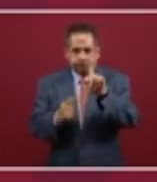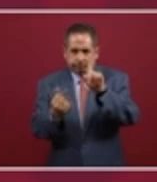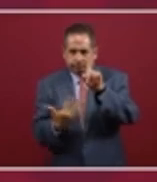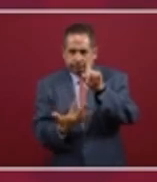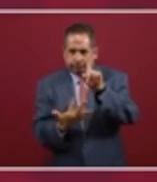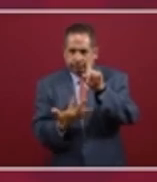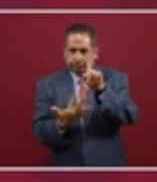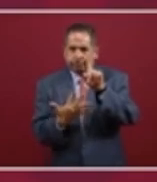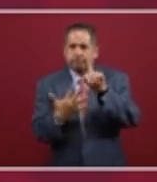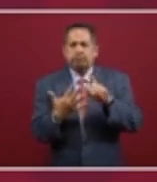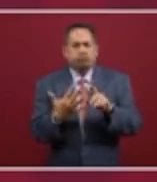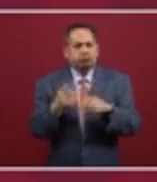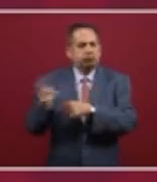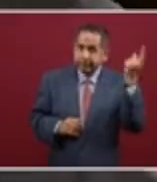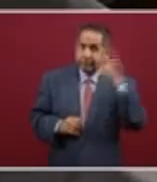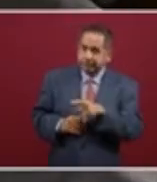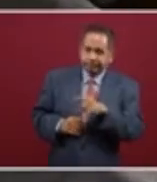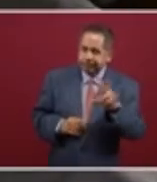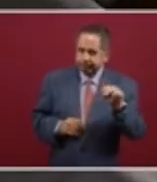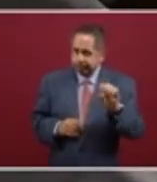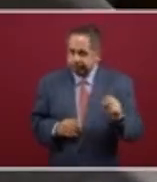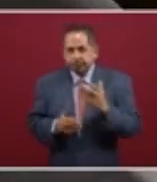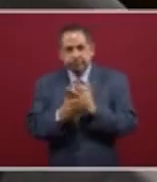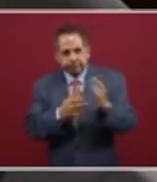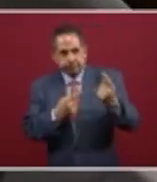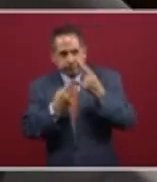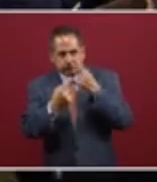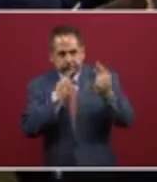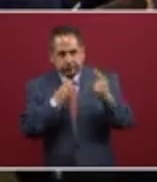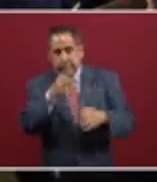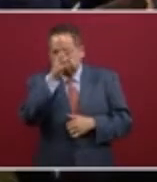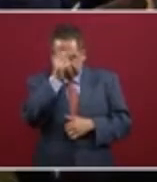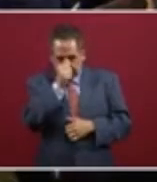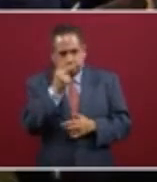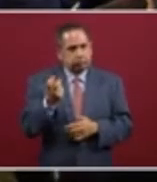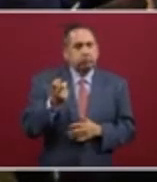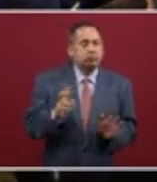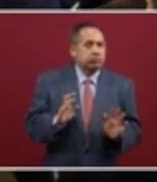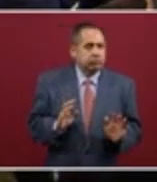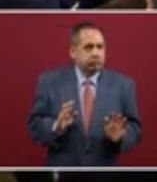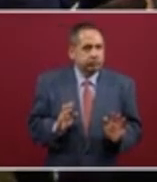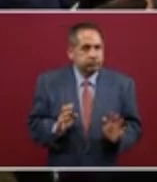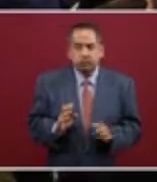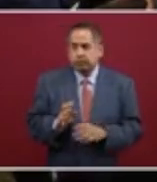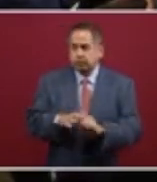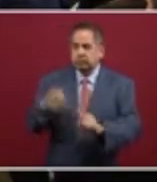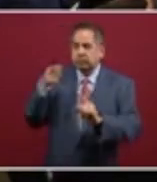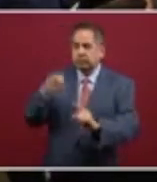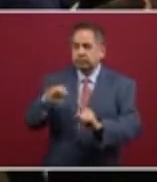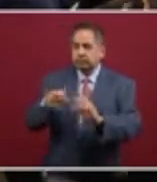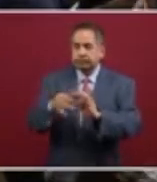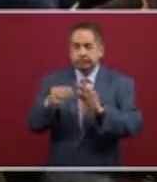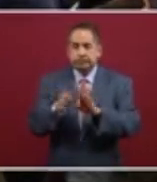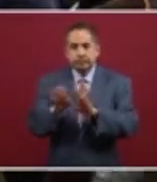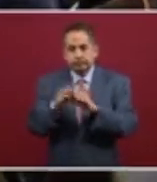un sistema de gestión migratoria regional el propósito de todo esto es regular